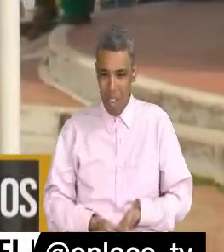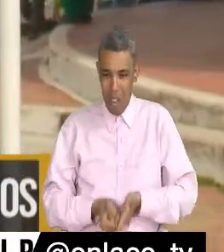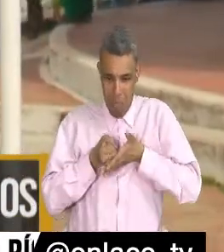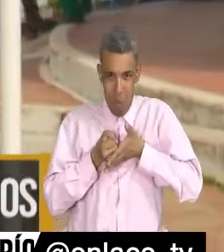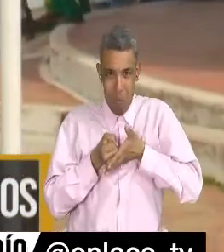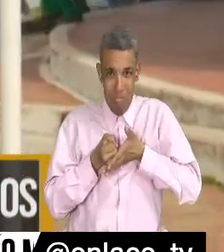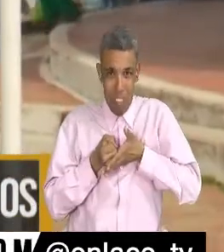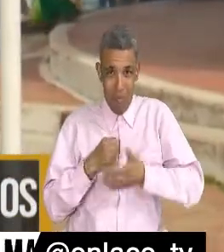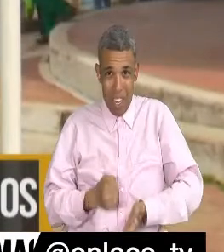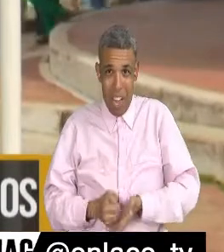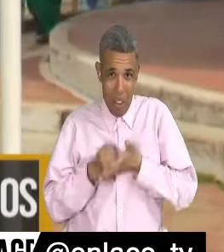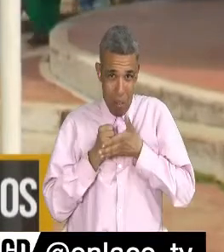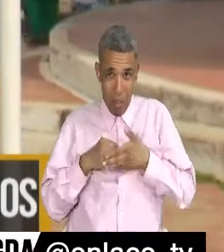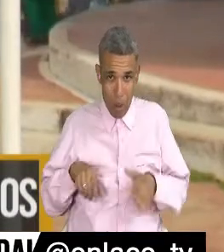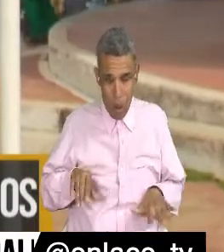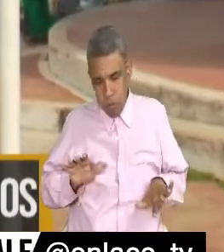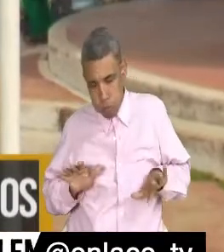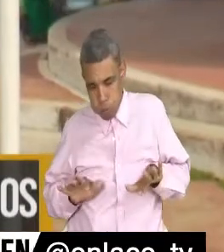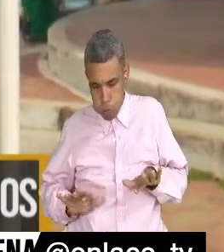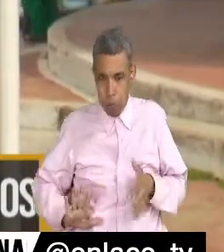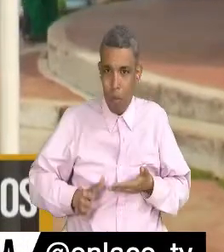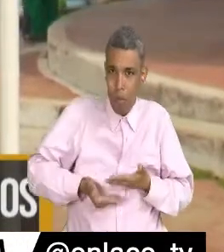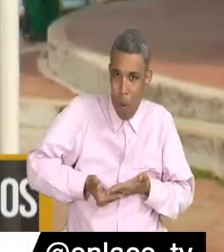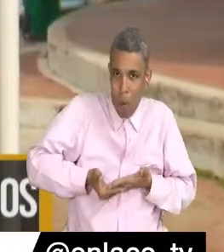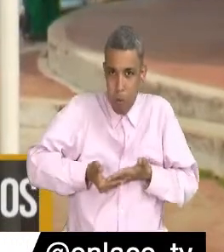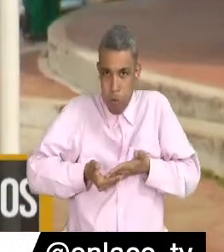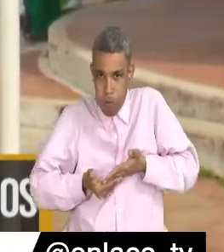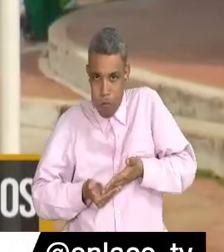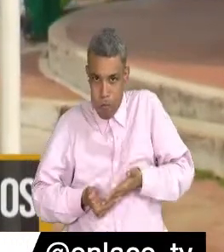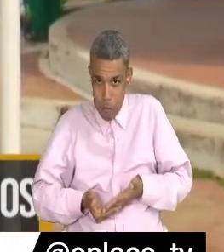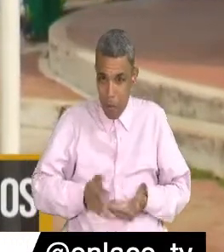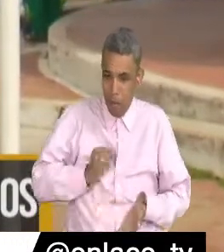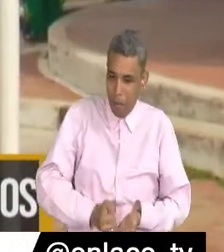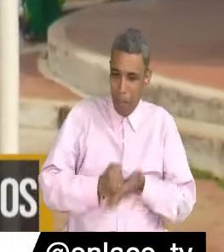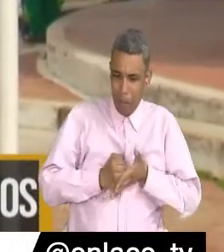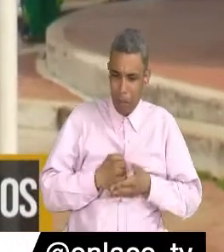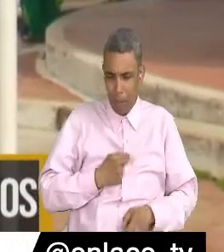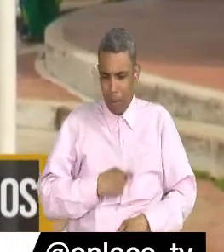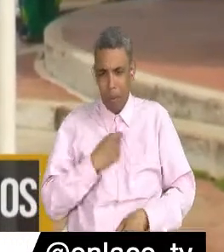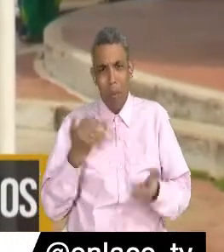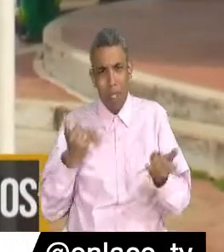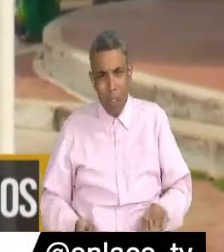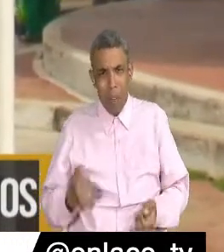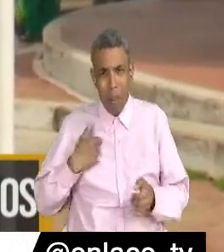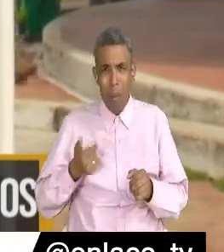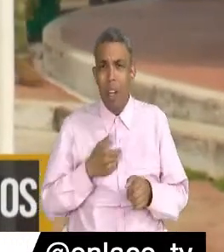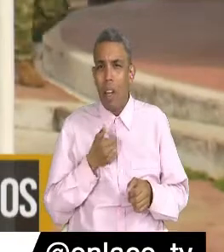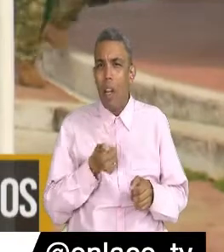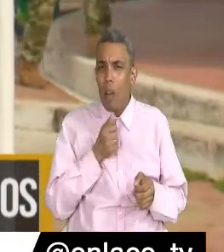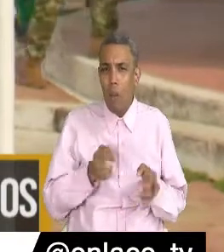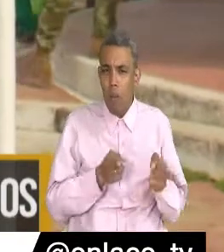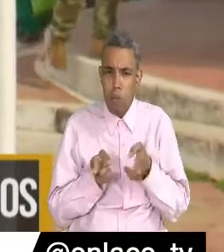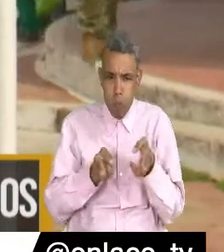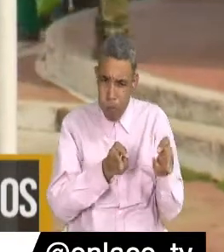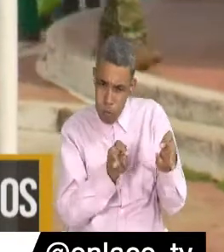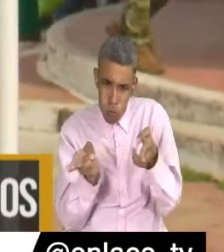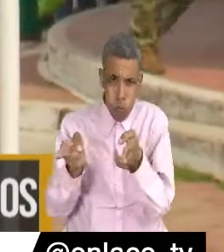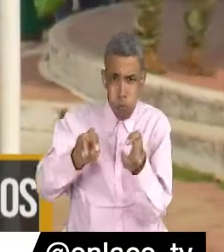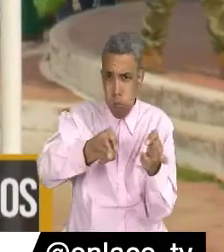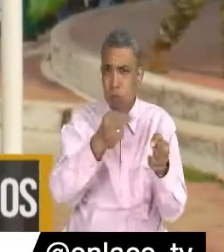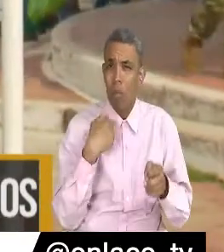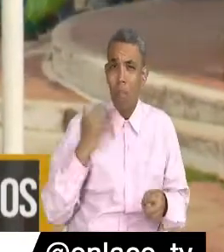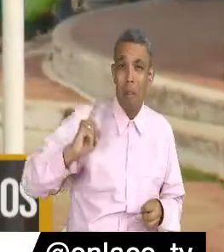está bajando, arrastra con mucho sedimento, muchos palos. Y desafortunadamente, al parecer, uno de los familiares dijo que había sido un